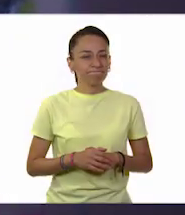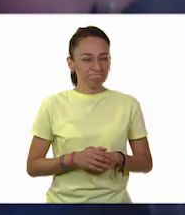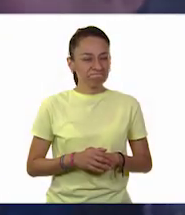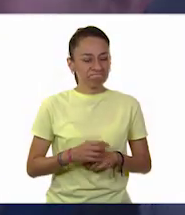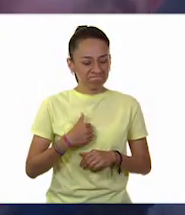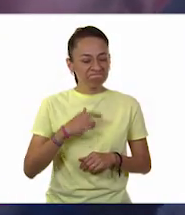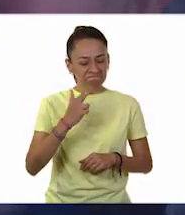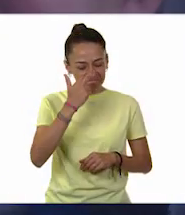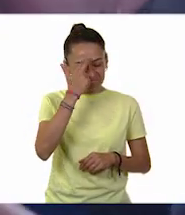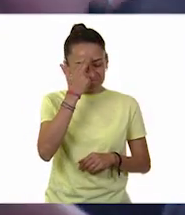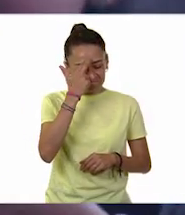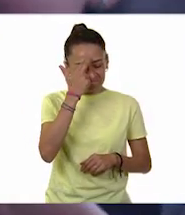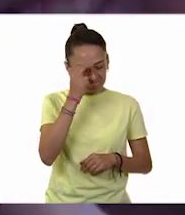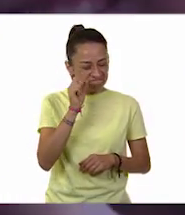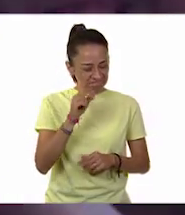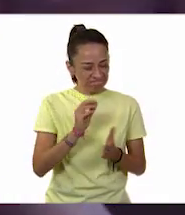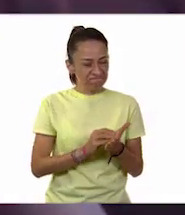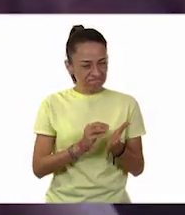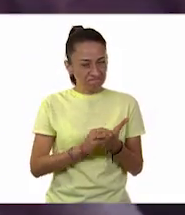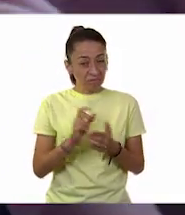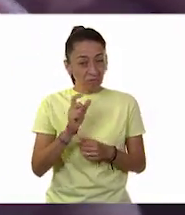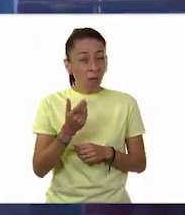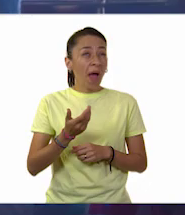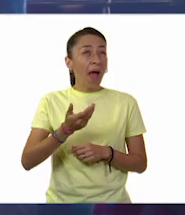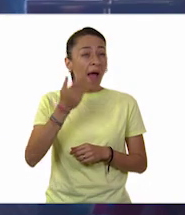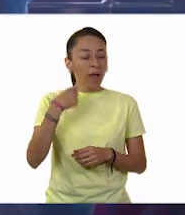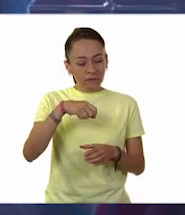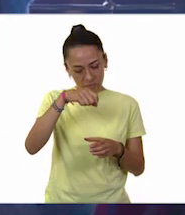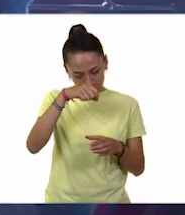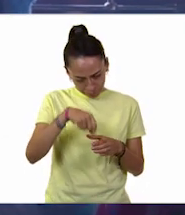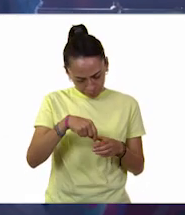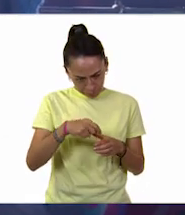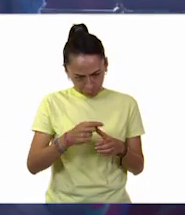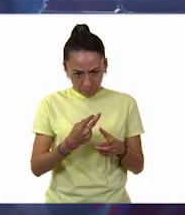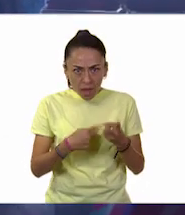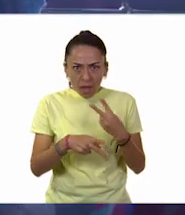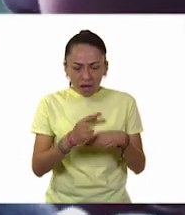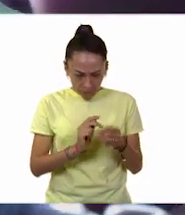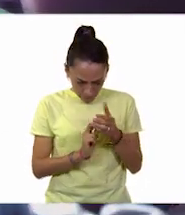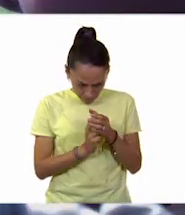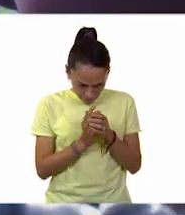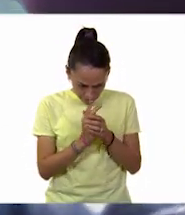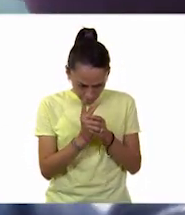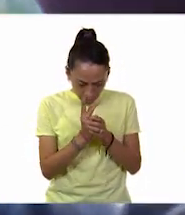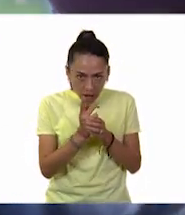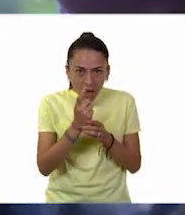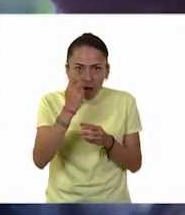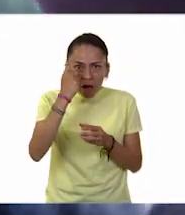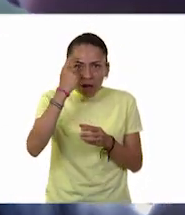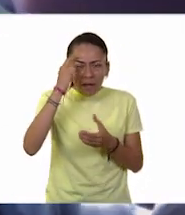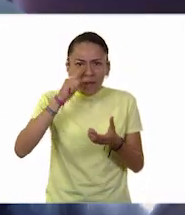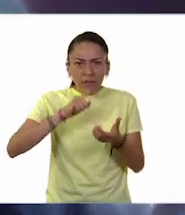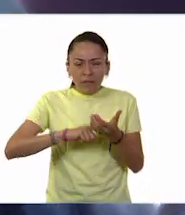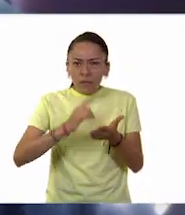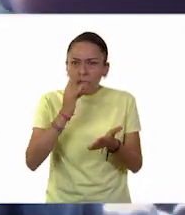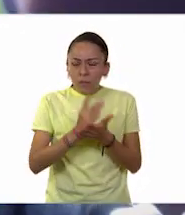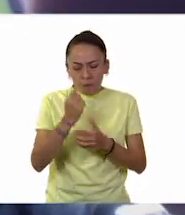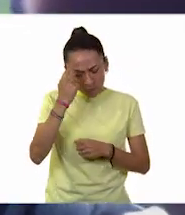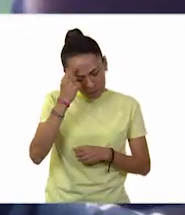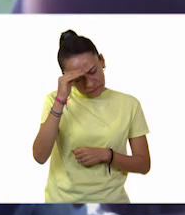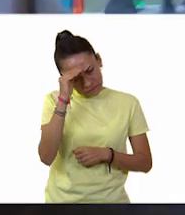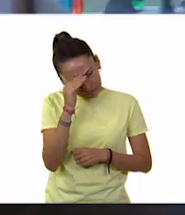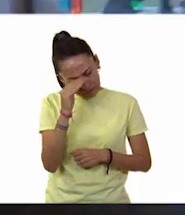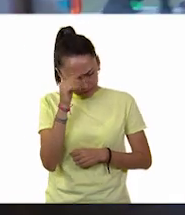Todavía me acuerdo la primera vez que vi germinar una plantita y en mi cabeza solo podía pensar qué tenía que pasar en él para que